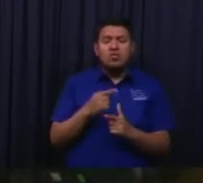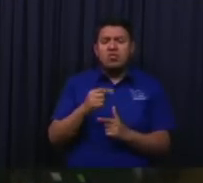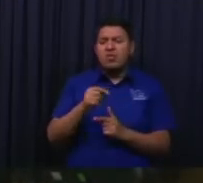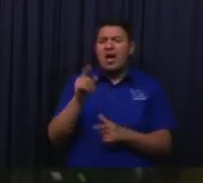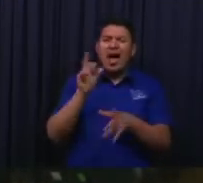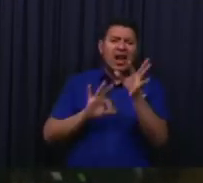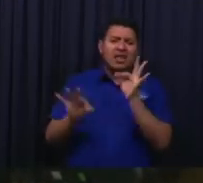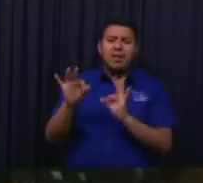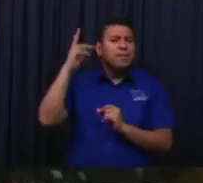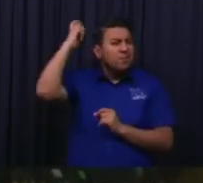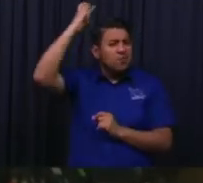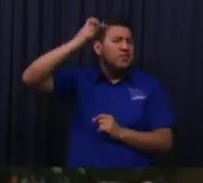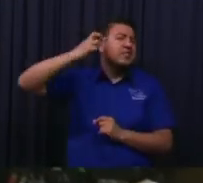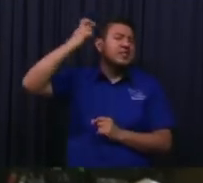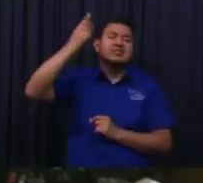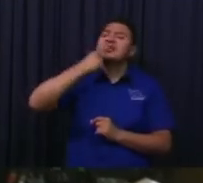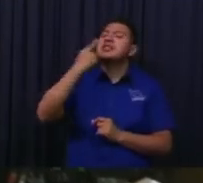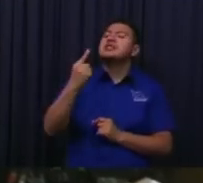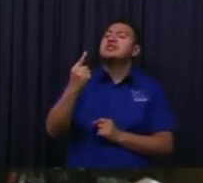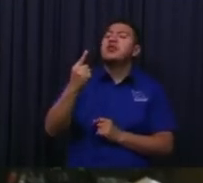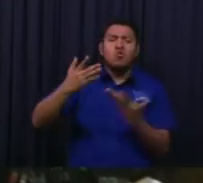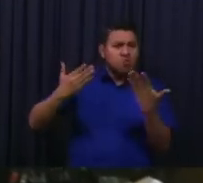si alguien le profetiza eso.